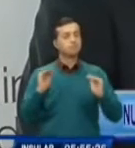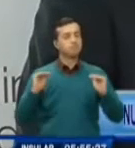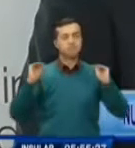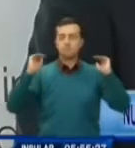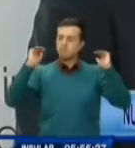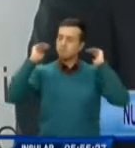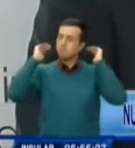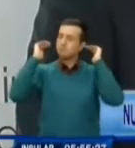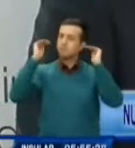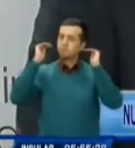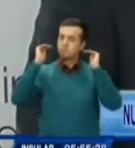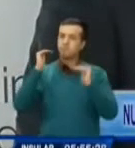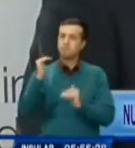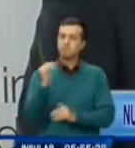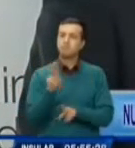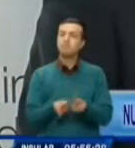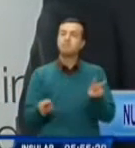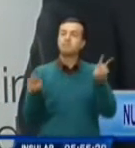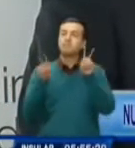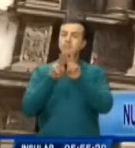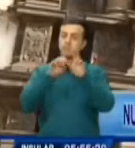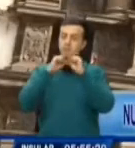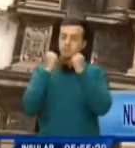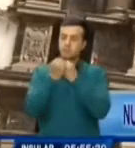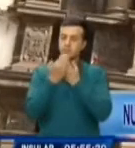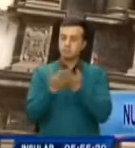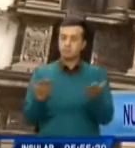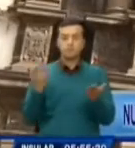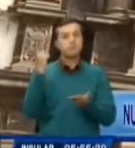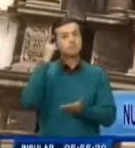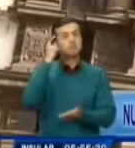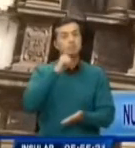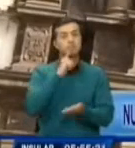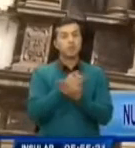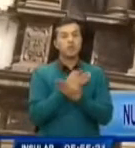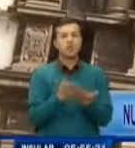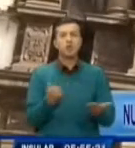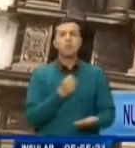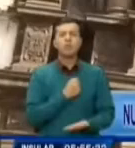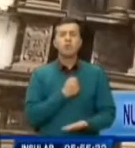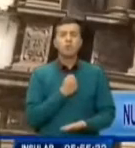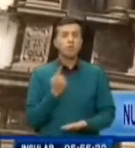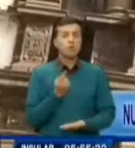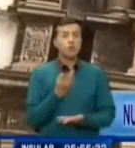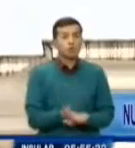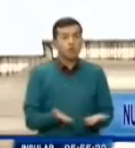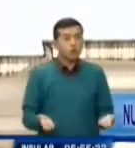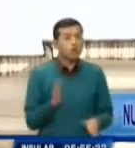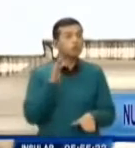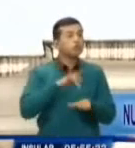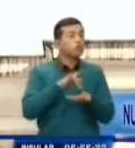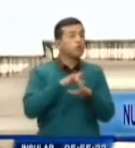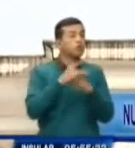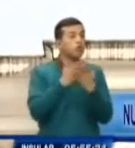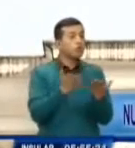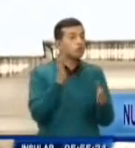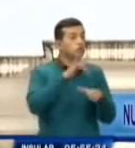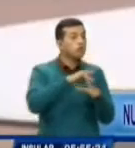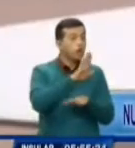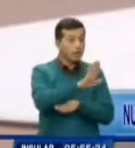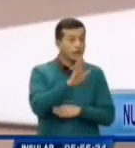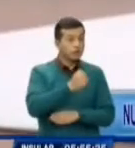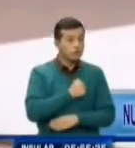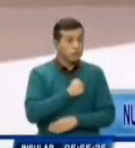sentido el valor de una sociedad. Se considera como patrimonio no solo a las edificaciones o a los bienes